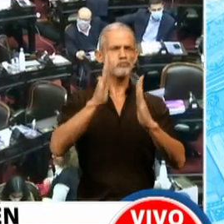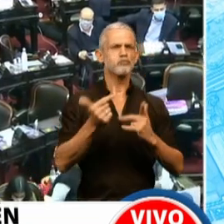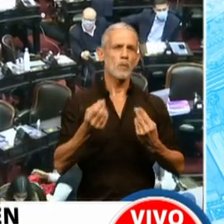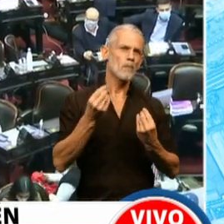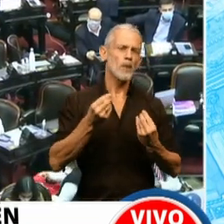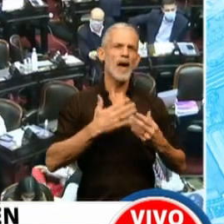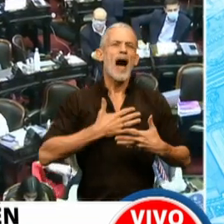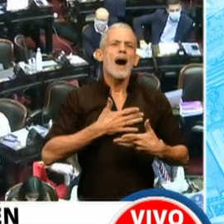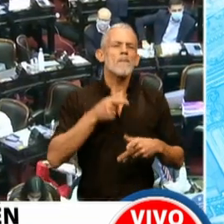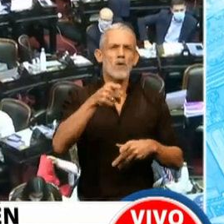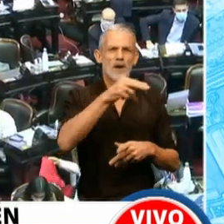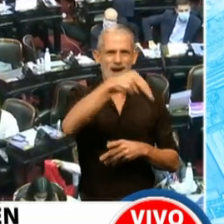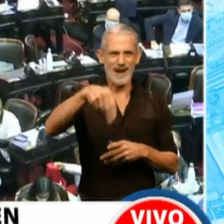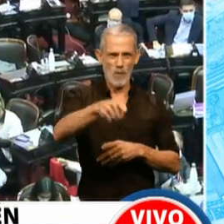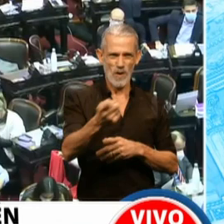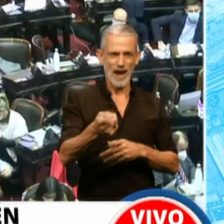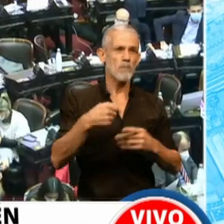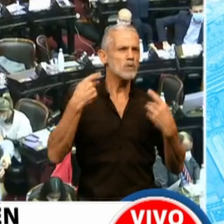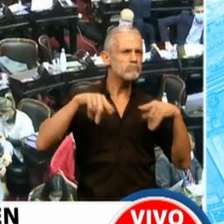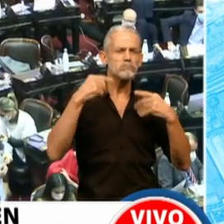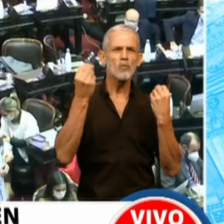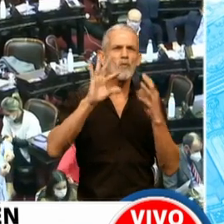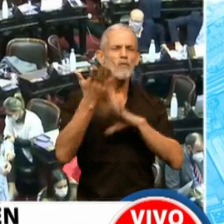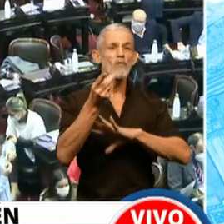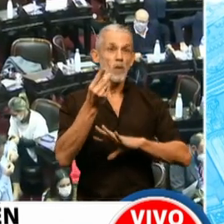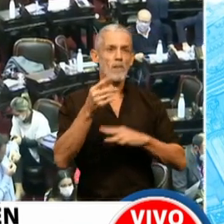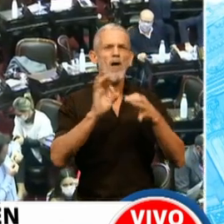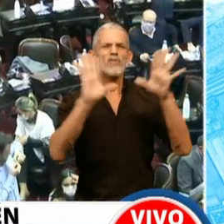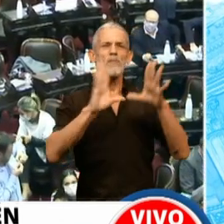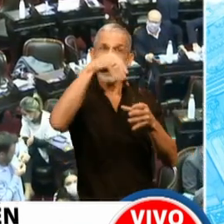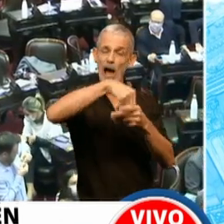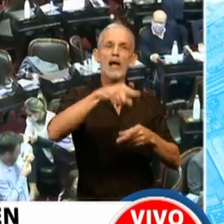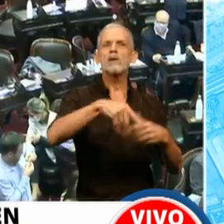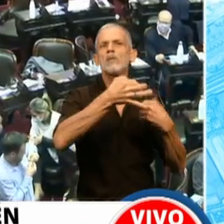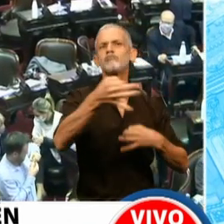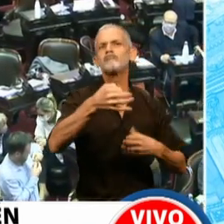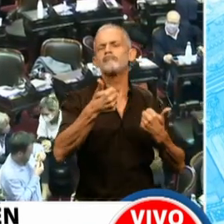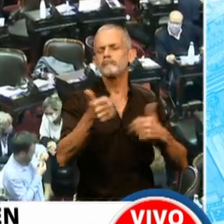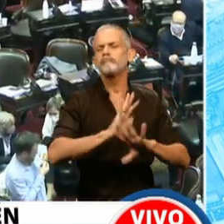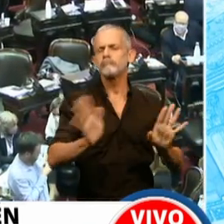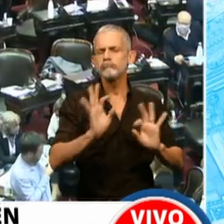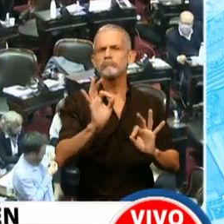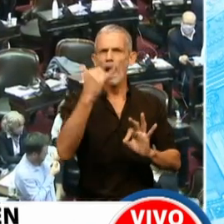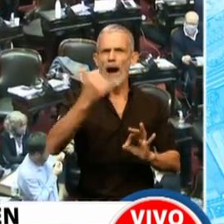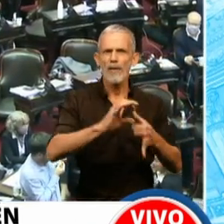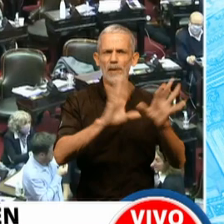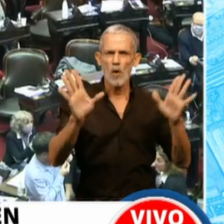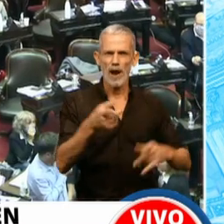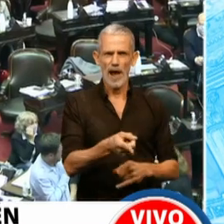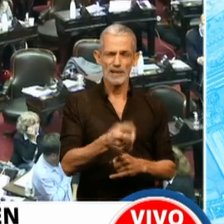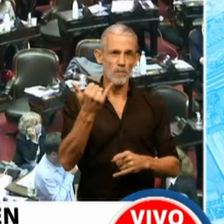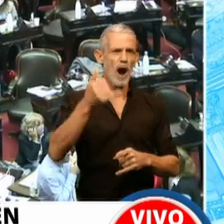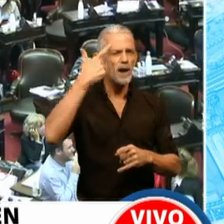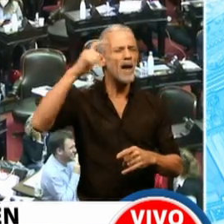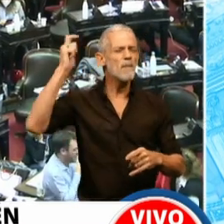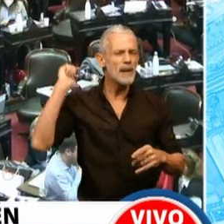mueve el amor a neuquén porque practicamos una democracia interna genuina real y contundente porque tenemos